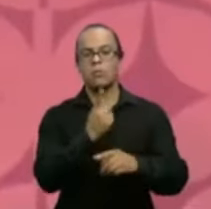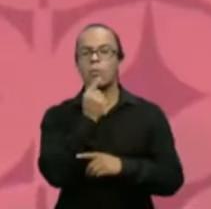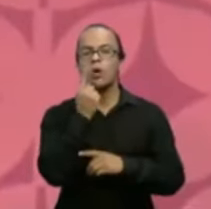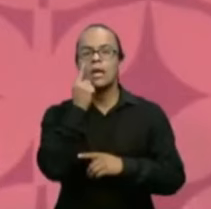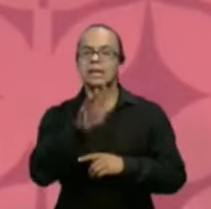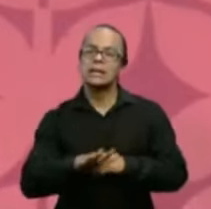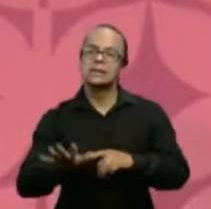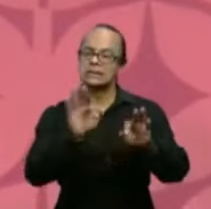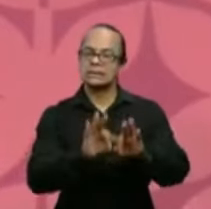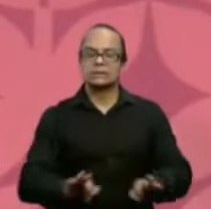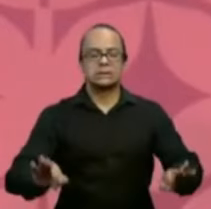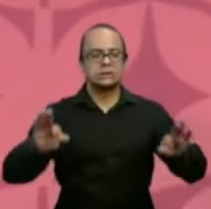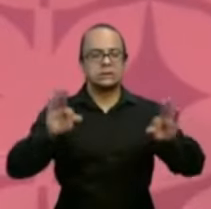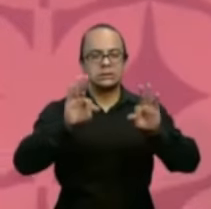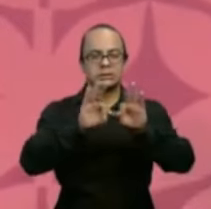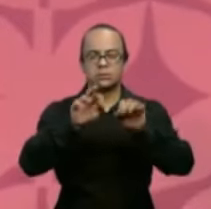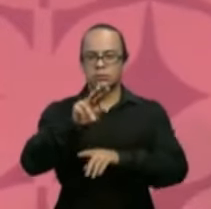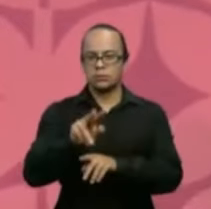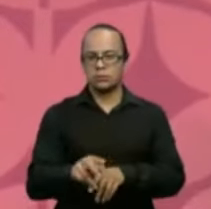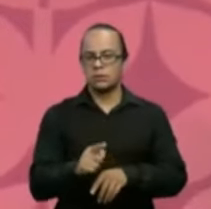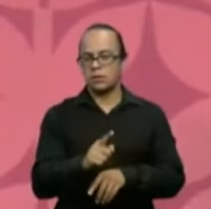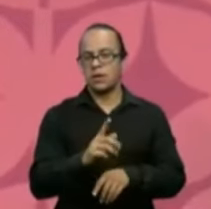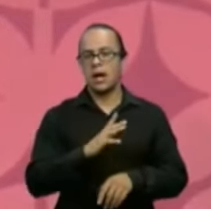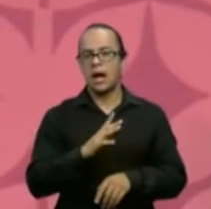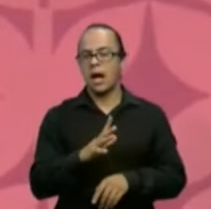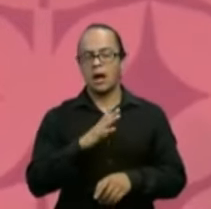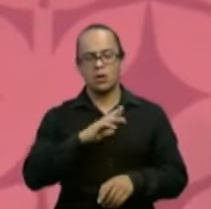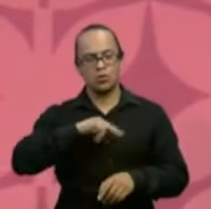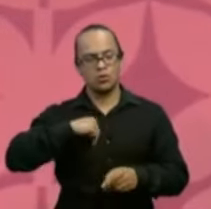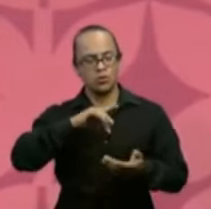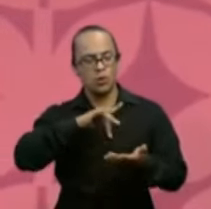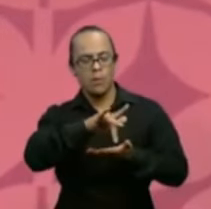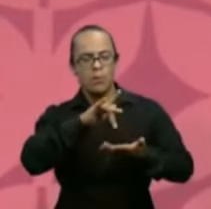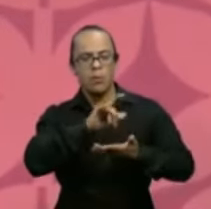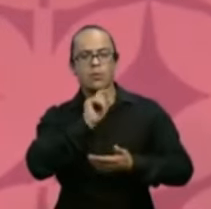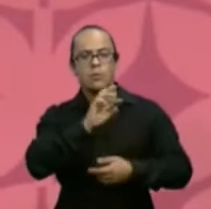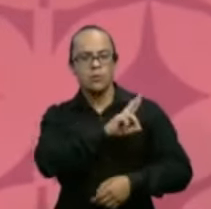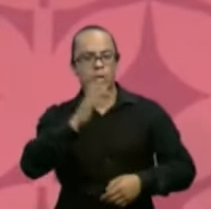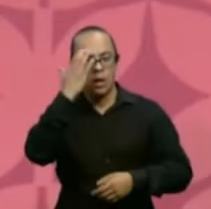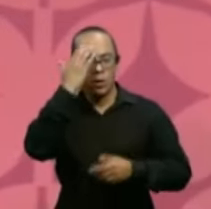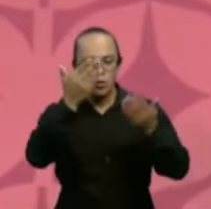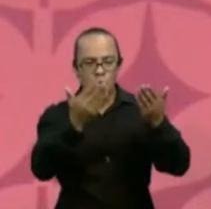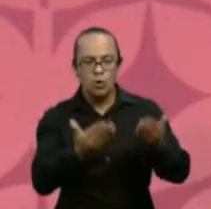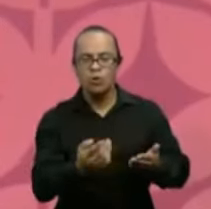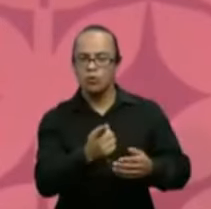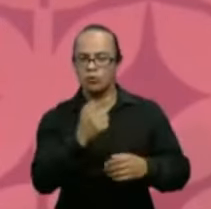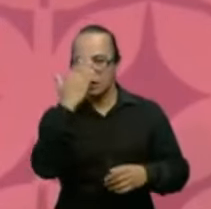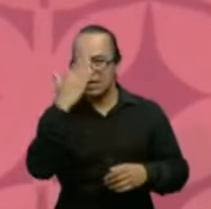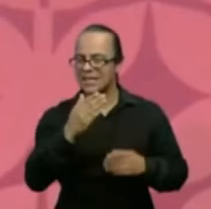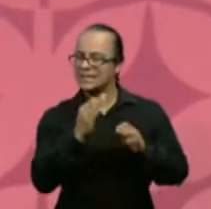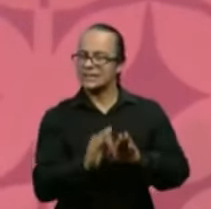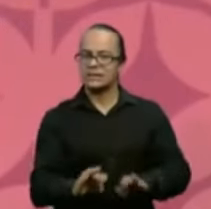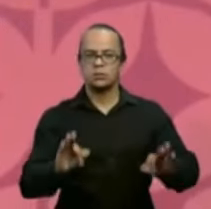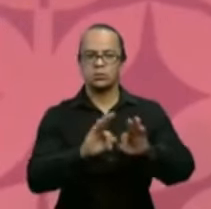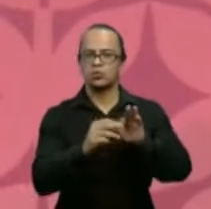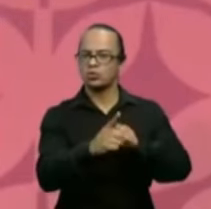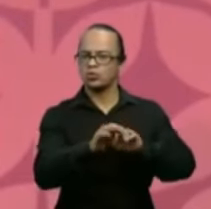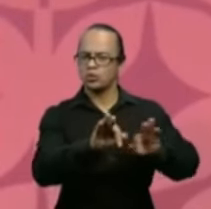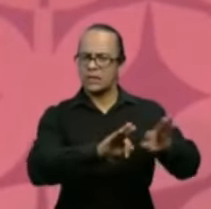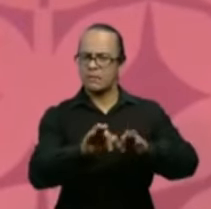son fundamentales. Tienen todo nuestro apoyo y reconocimiento. Sabedores de la importancia de su